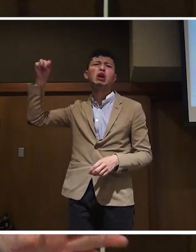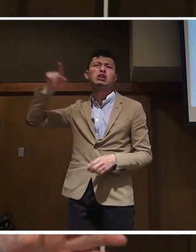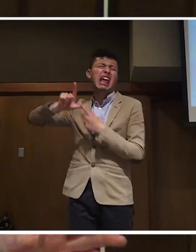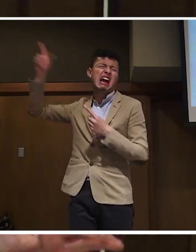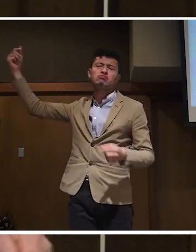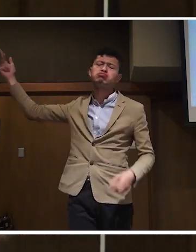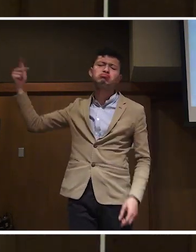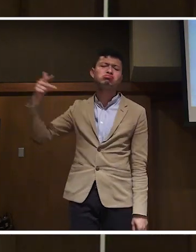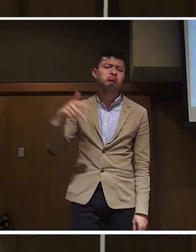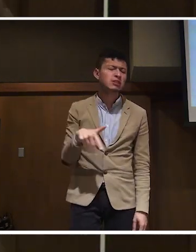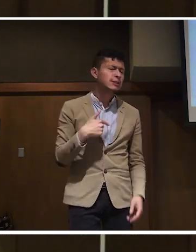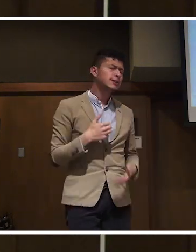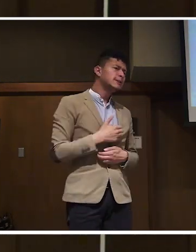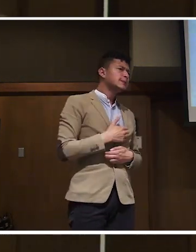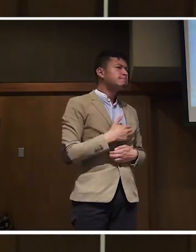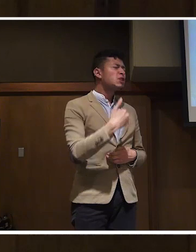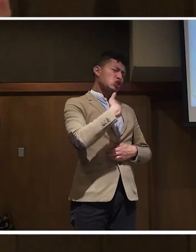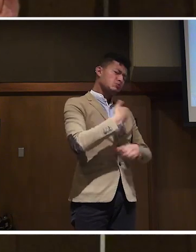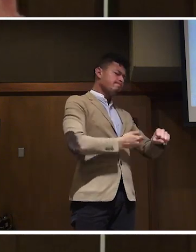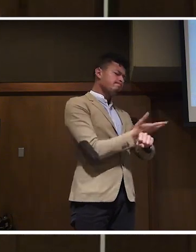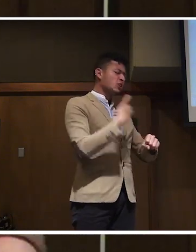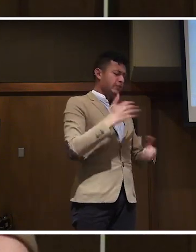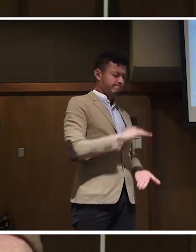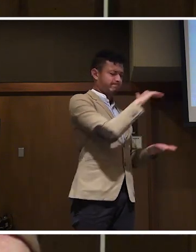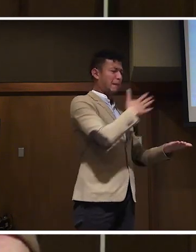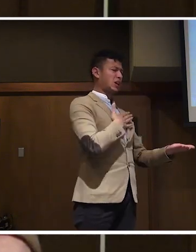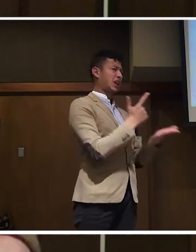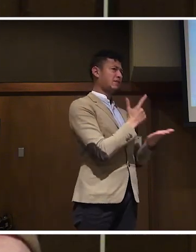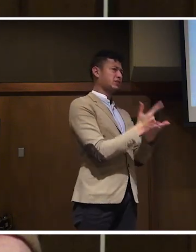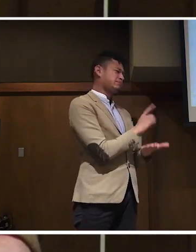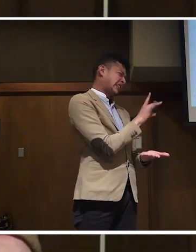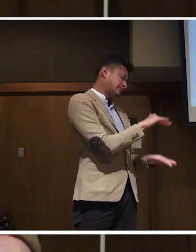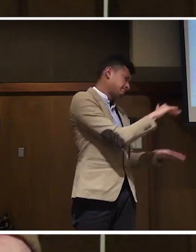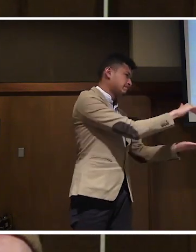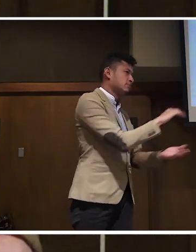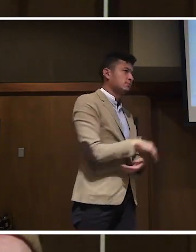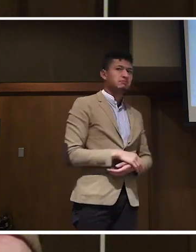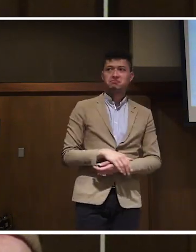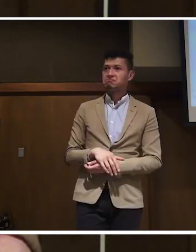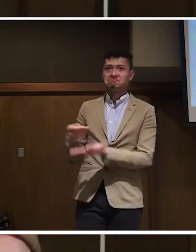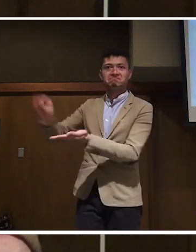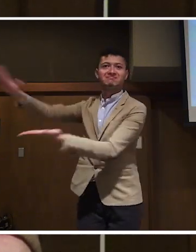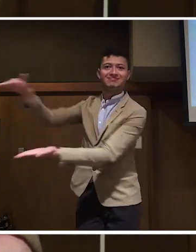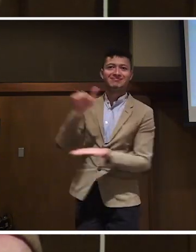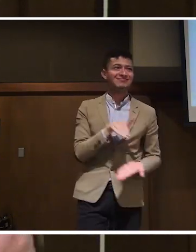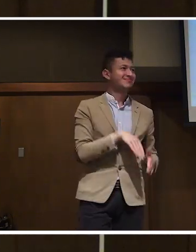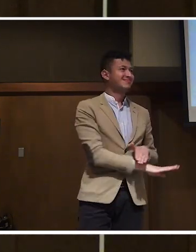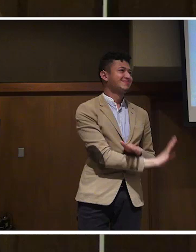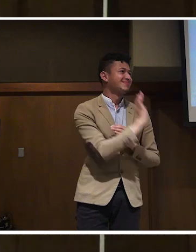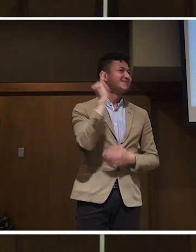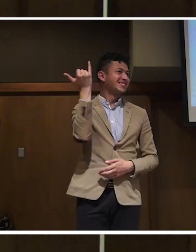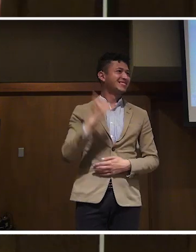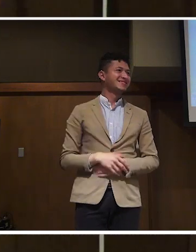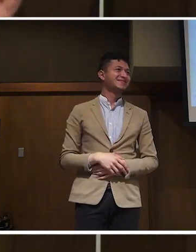Y afortunadamente el banco dejaba que se pagaba ahí con platica de bolsillo sin necesidad de que se inscribiera pues, en la lista de proveedores del Estado, como